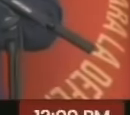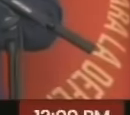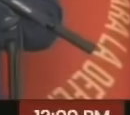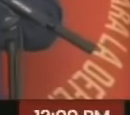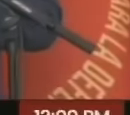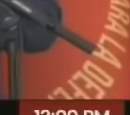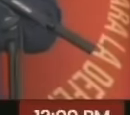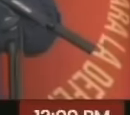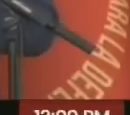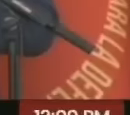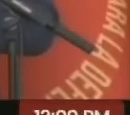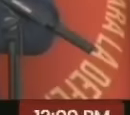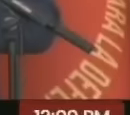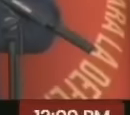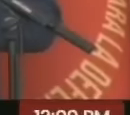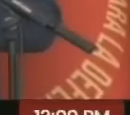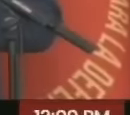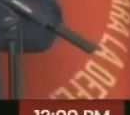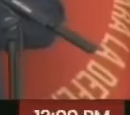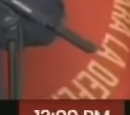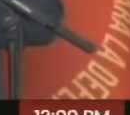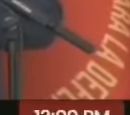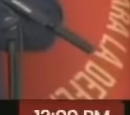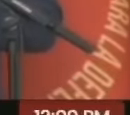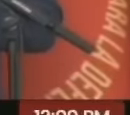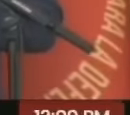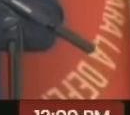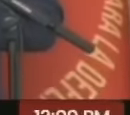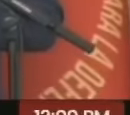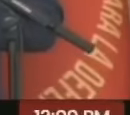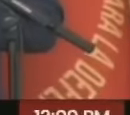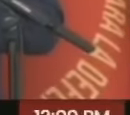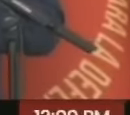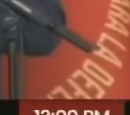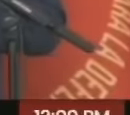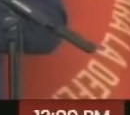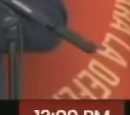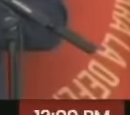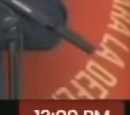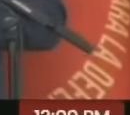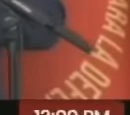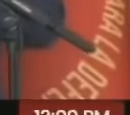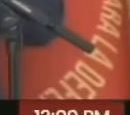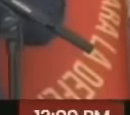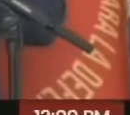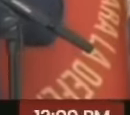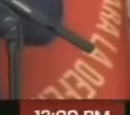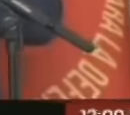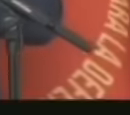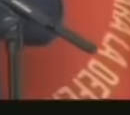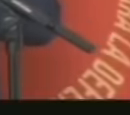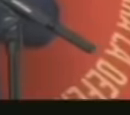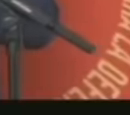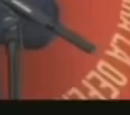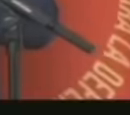legítimamente constituido para decir los resultados electorales a la hora que efectivamente lo considere en